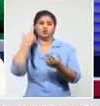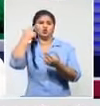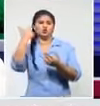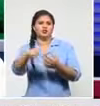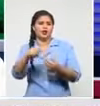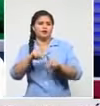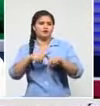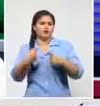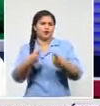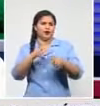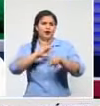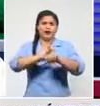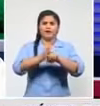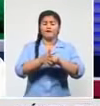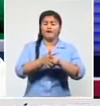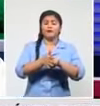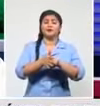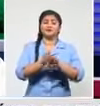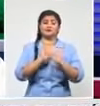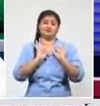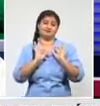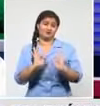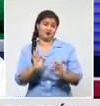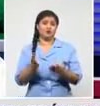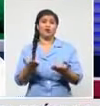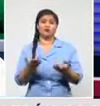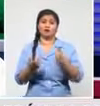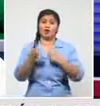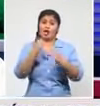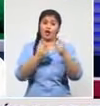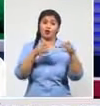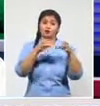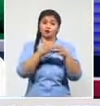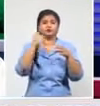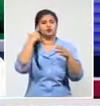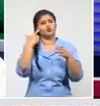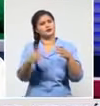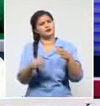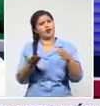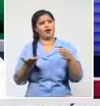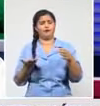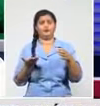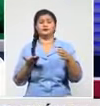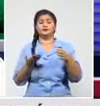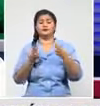infección y, como hemos dicho, sin grandes diferencias, el